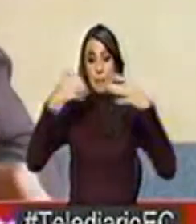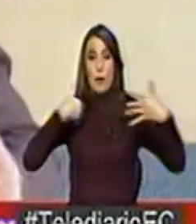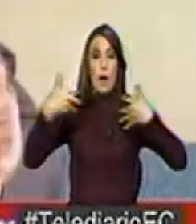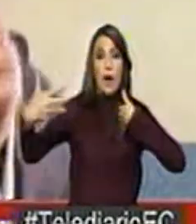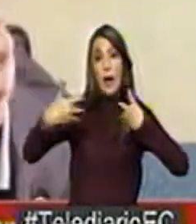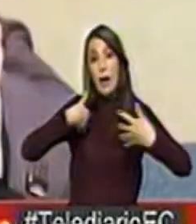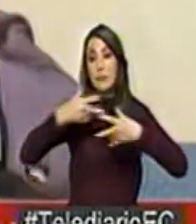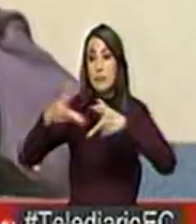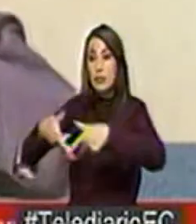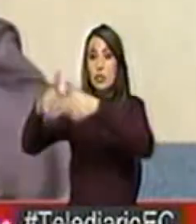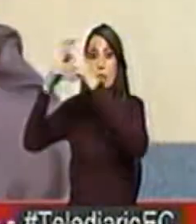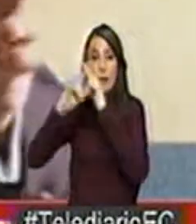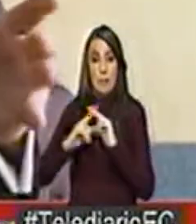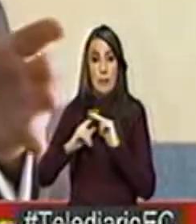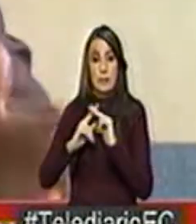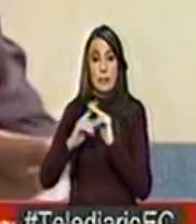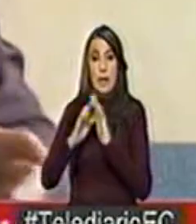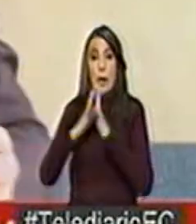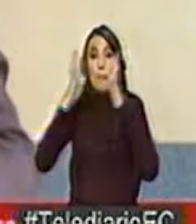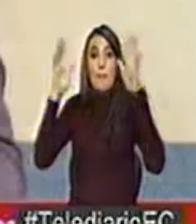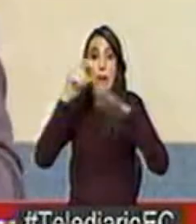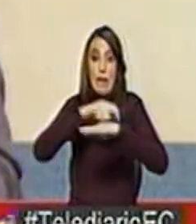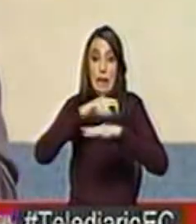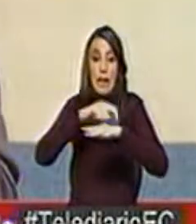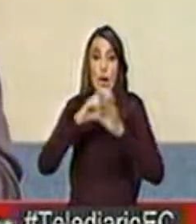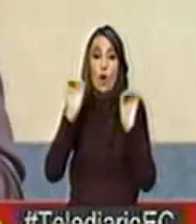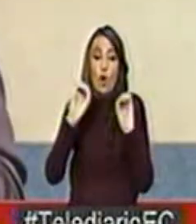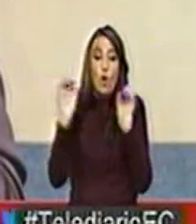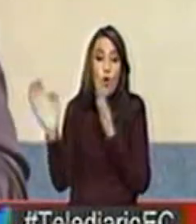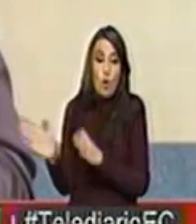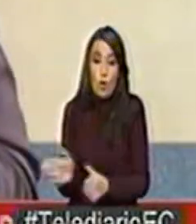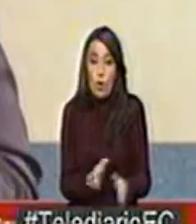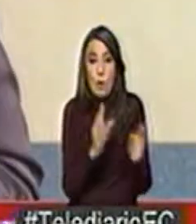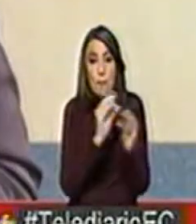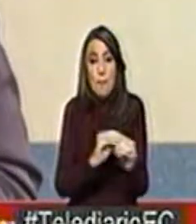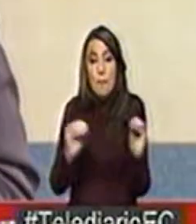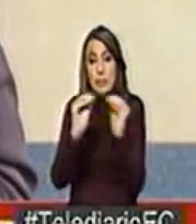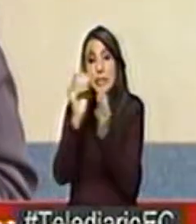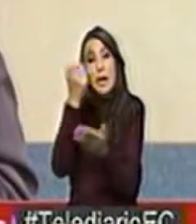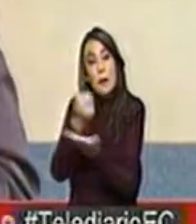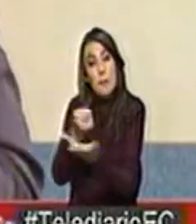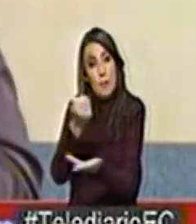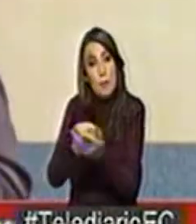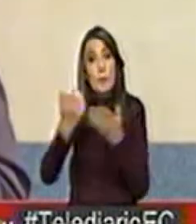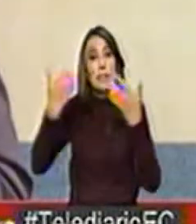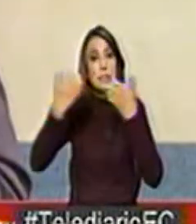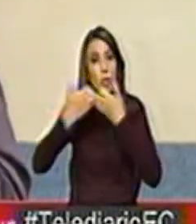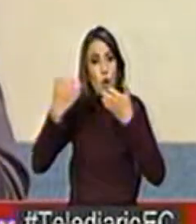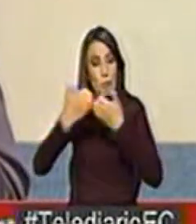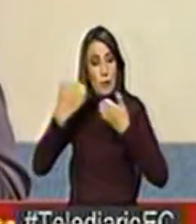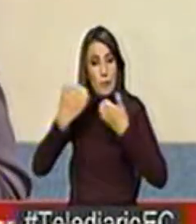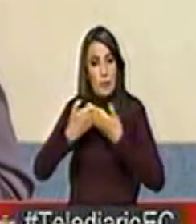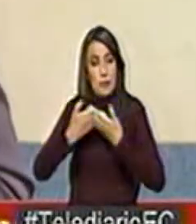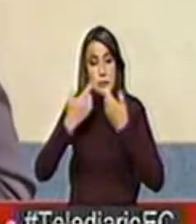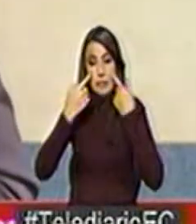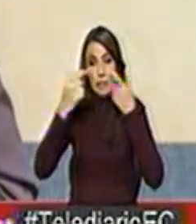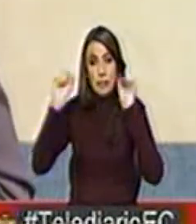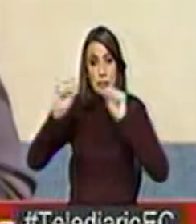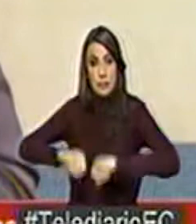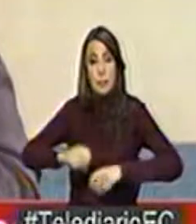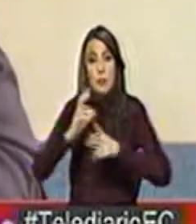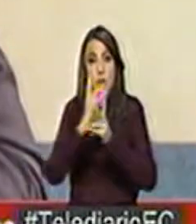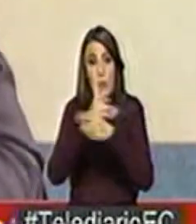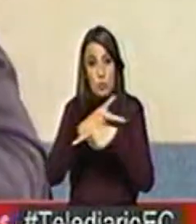créditos flexibles a mediano y largo plazo que les permita adquirir maquinaria y mejorar competitividad y productividad